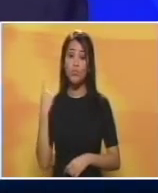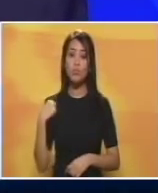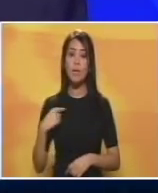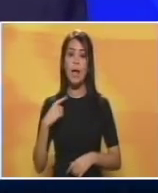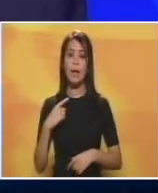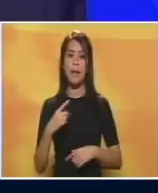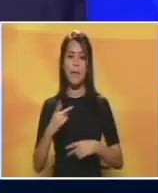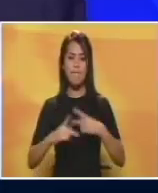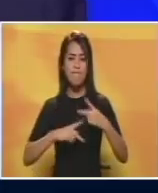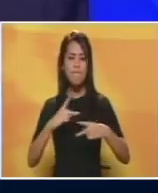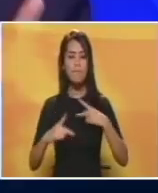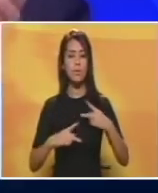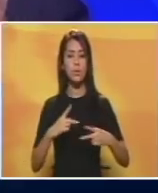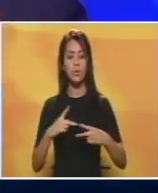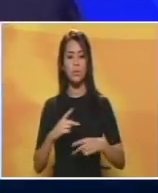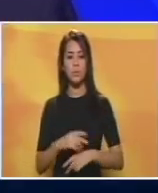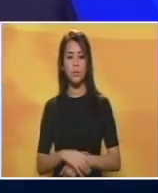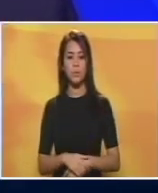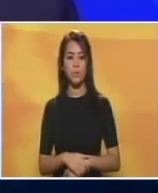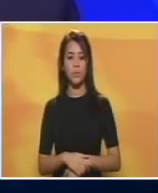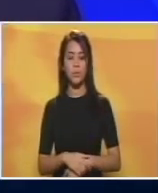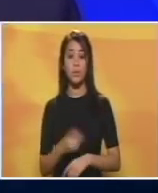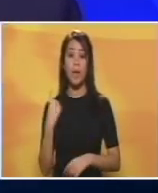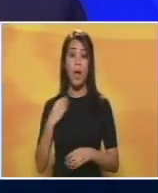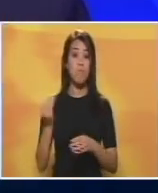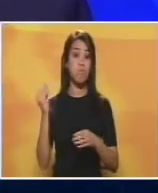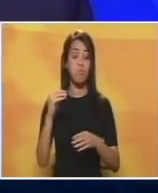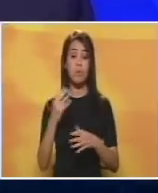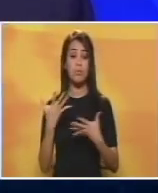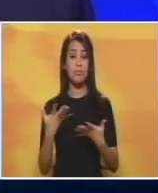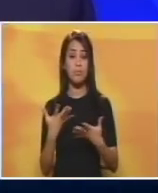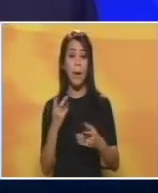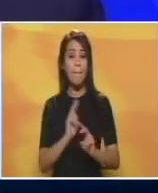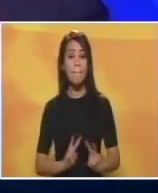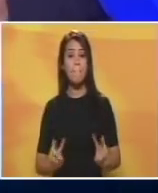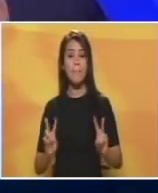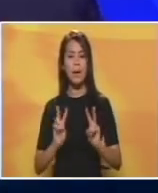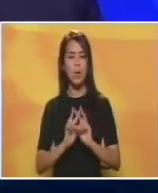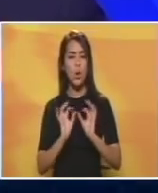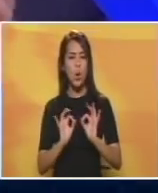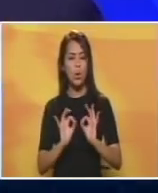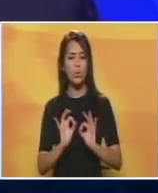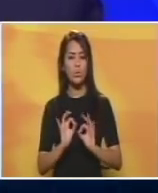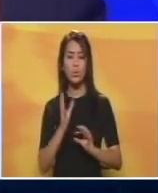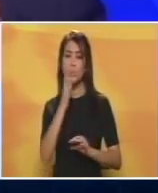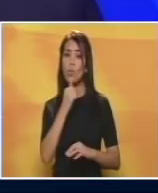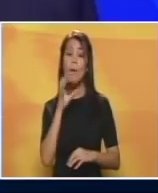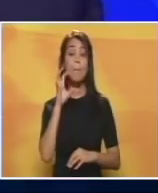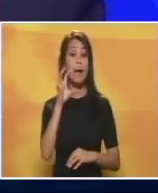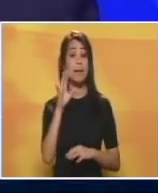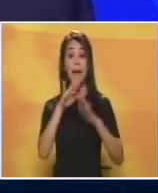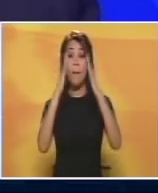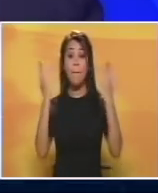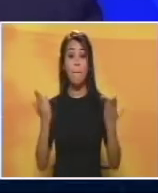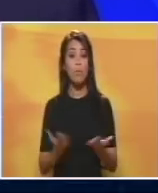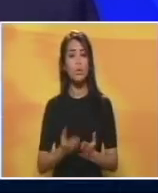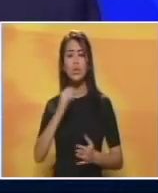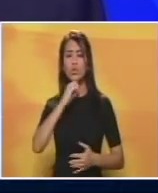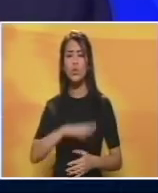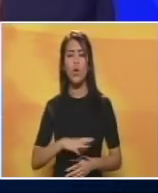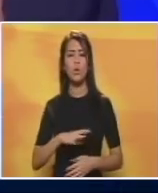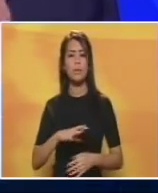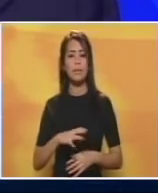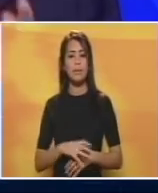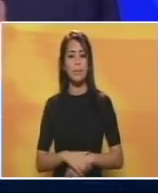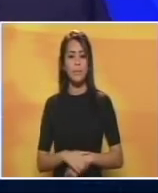el aparato productivo, tú tienes que agregarle valor a la producción primaria. No hay país en el mundo, en la historia de la humanidad,